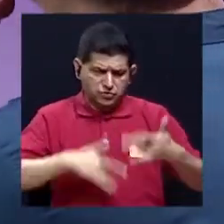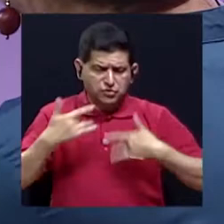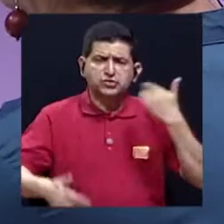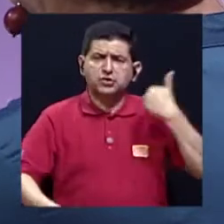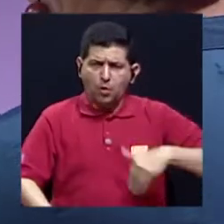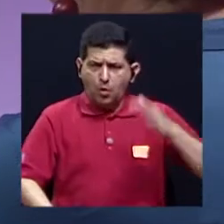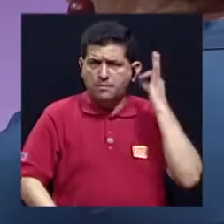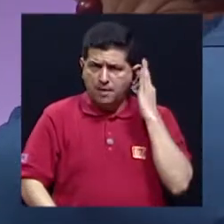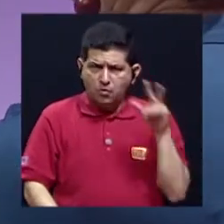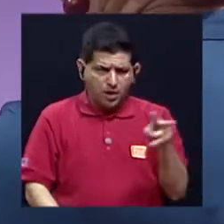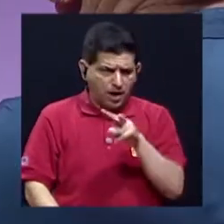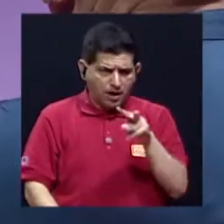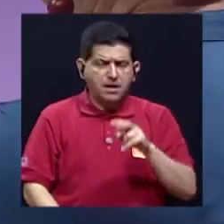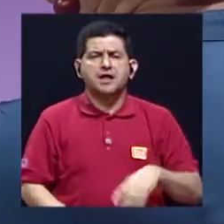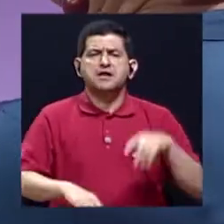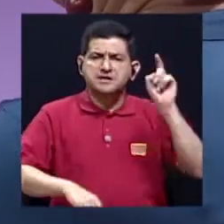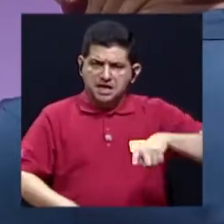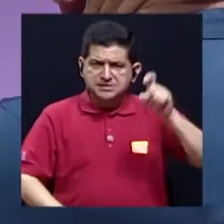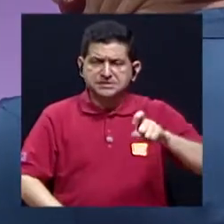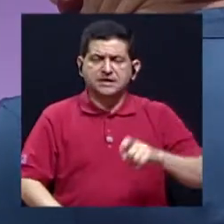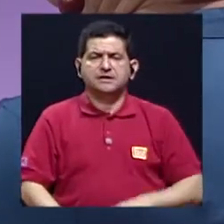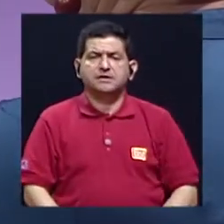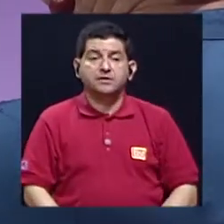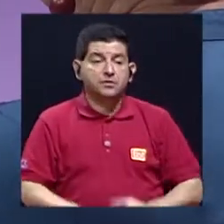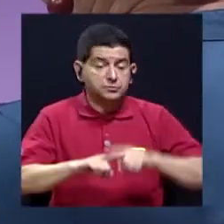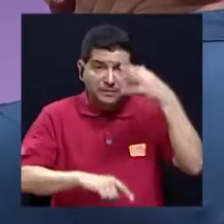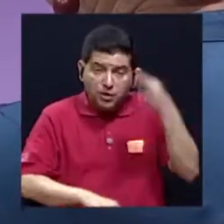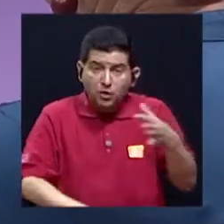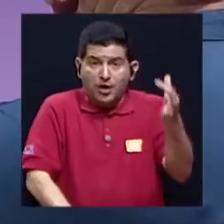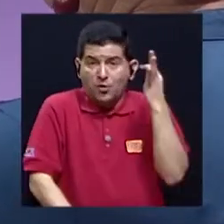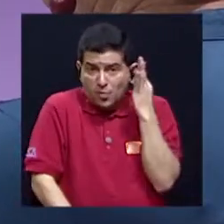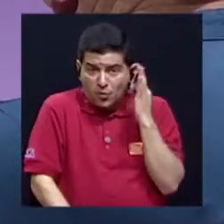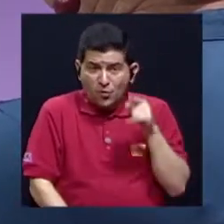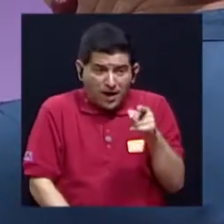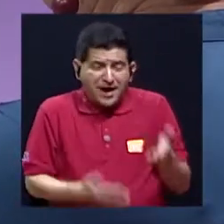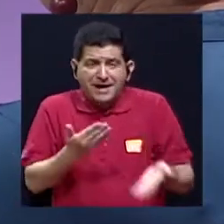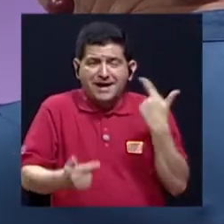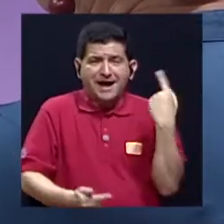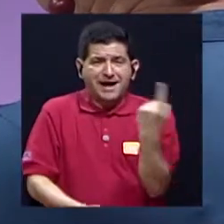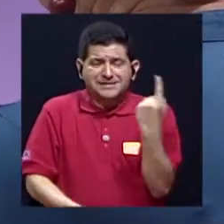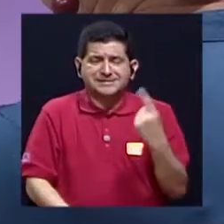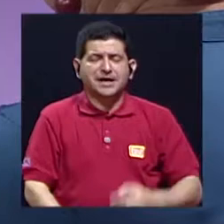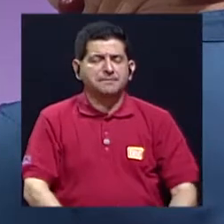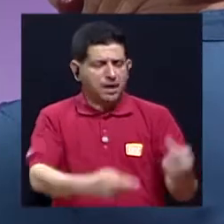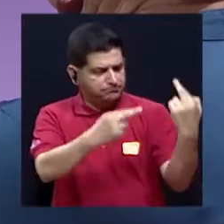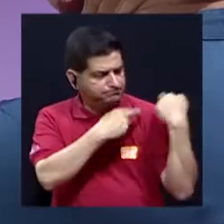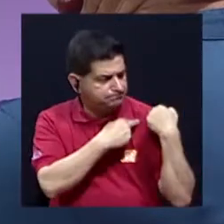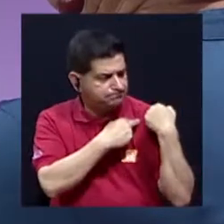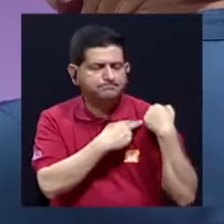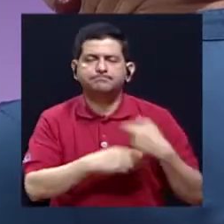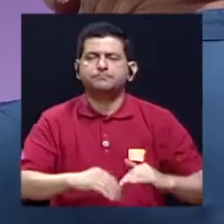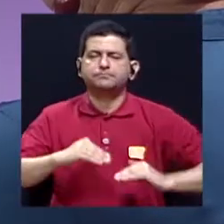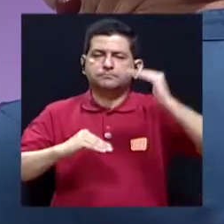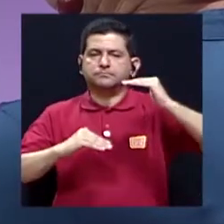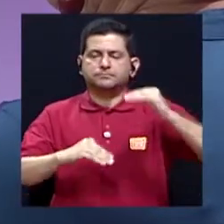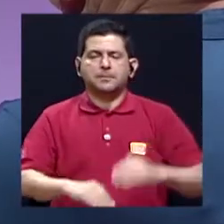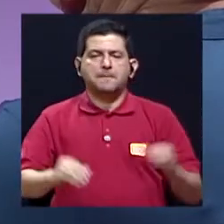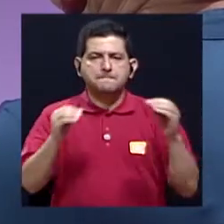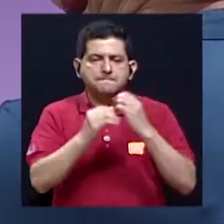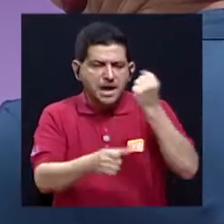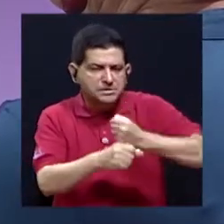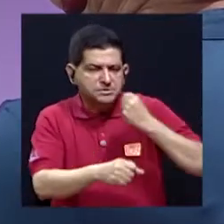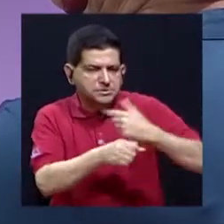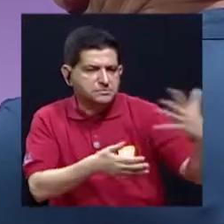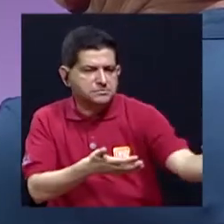que el hombre y la mujer nos necesitamos. ¿Sí? Pero sin embargo, creo que la mujer es casi siempre más responsable. Agarra más cantidad